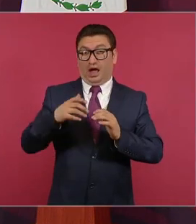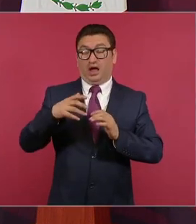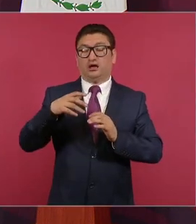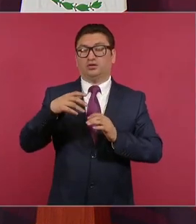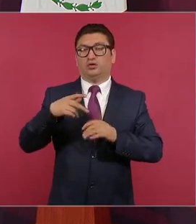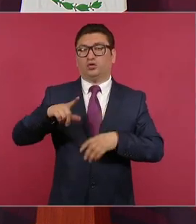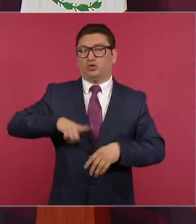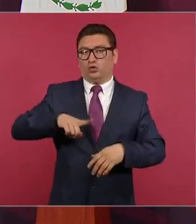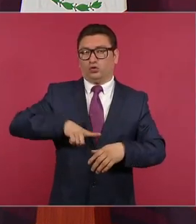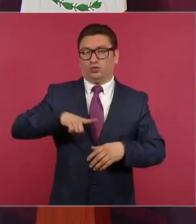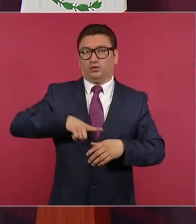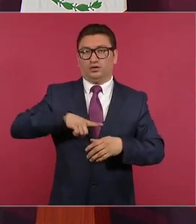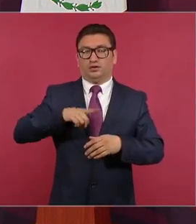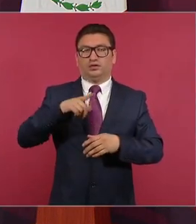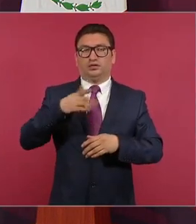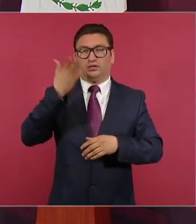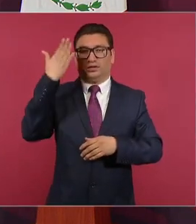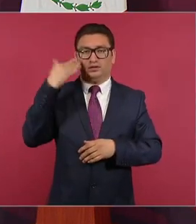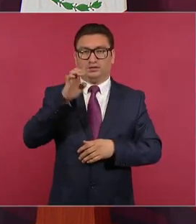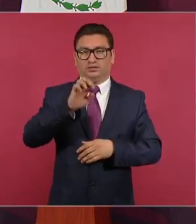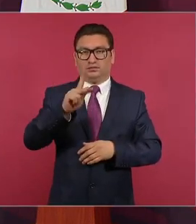El gobierno de Eliseo Peña,